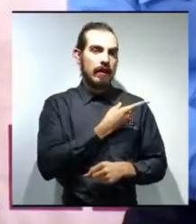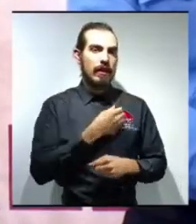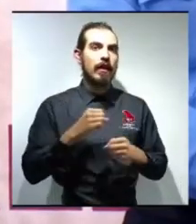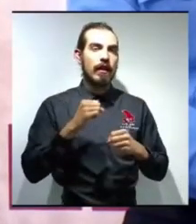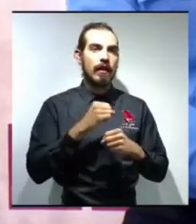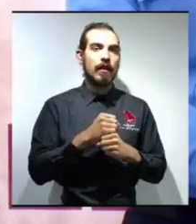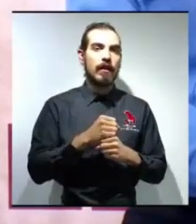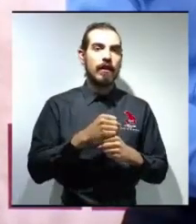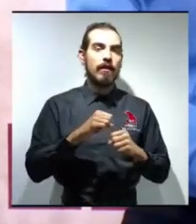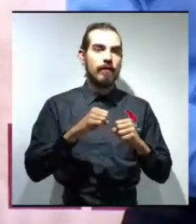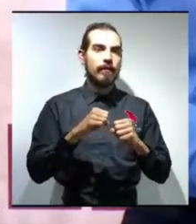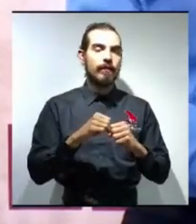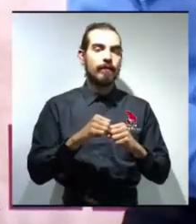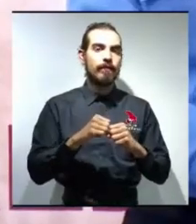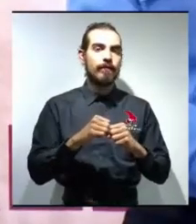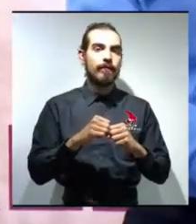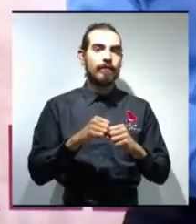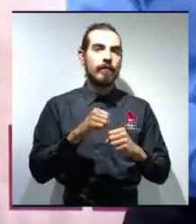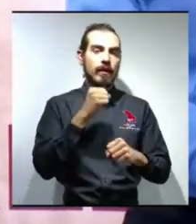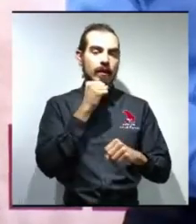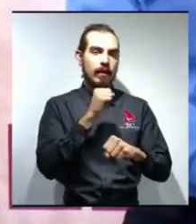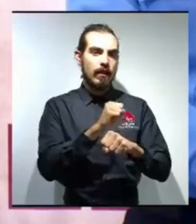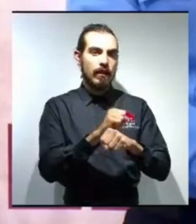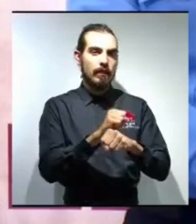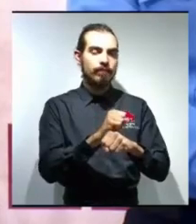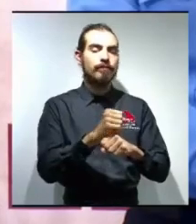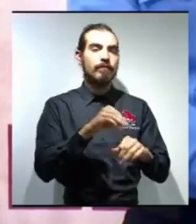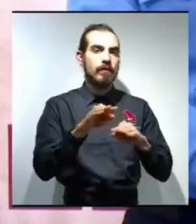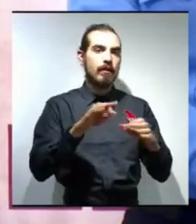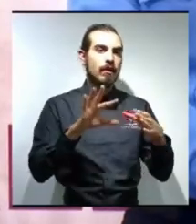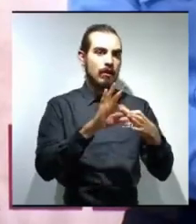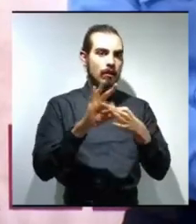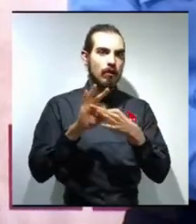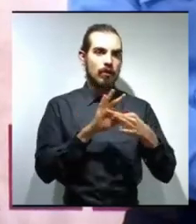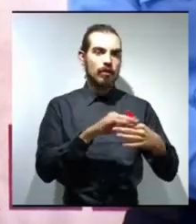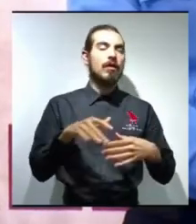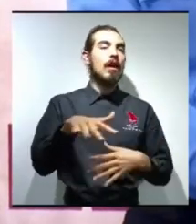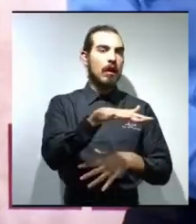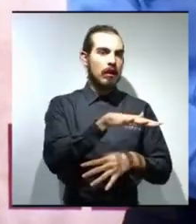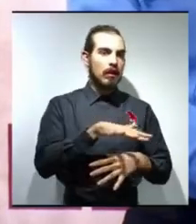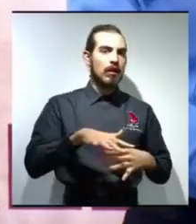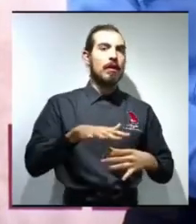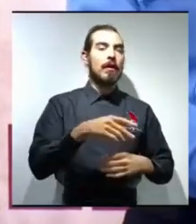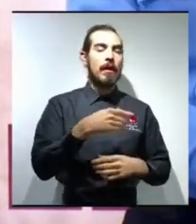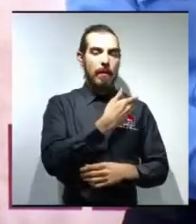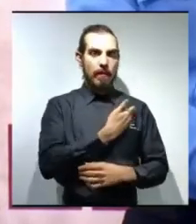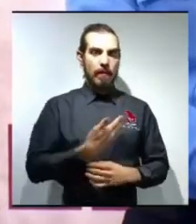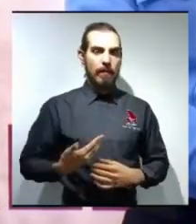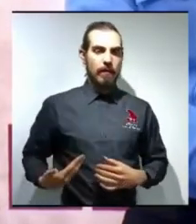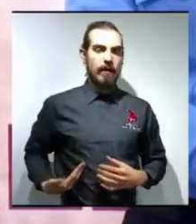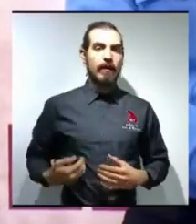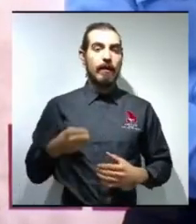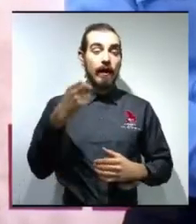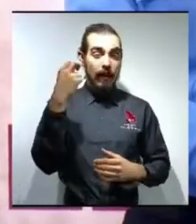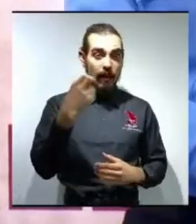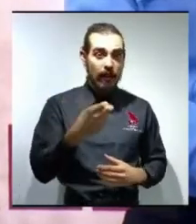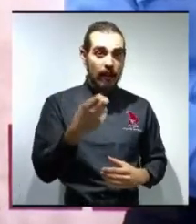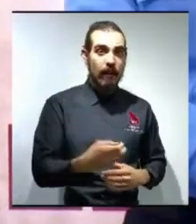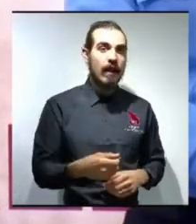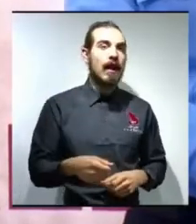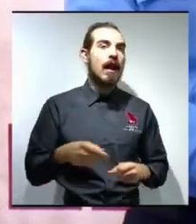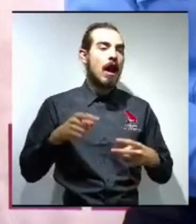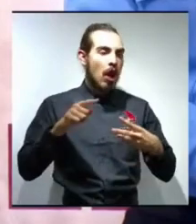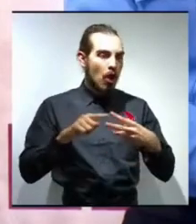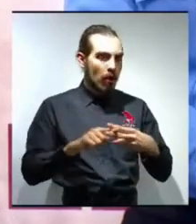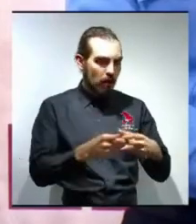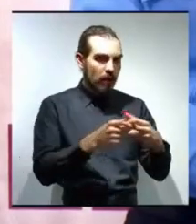¿Y cuál fue? A lo del refugio. Todos sabemos que el presidente municipal, el licenciado Cruz Pérez Cuellar, es el que va a dar el banderazo, ya